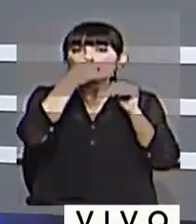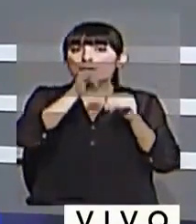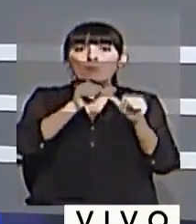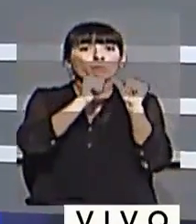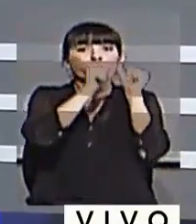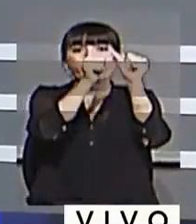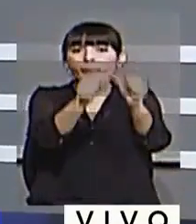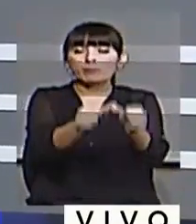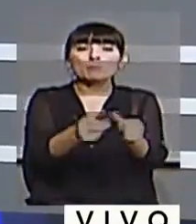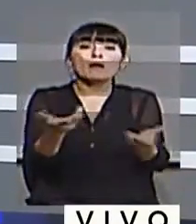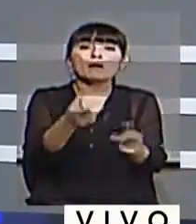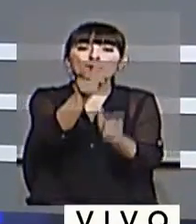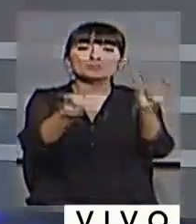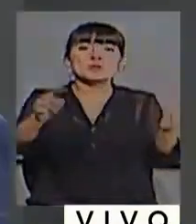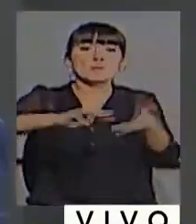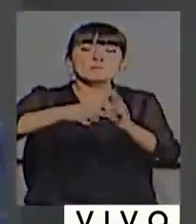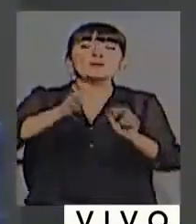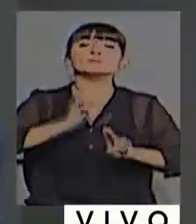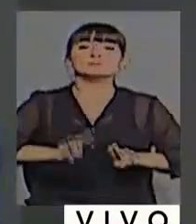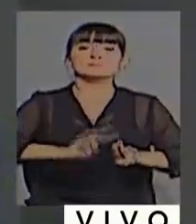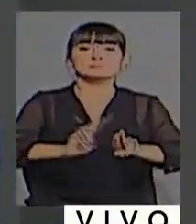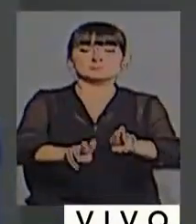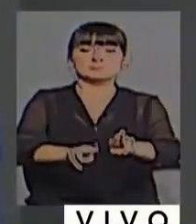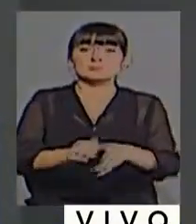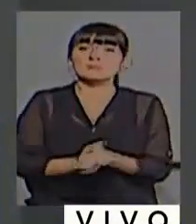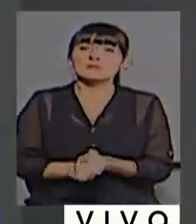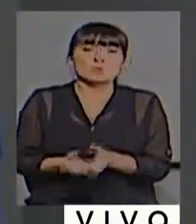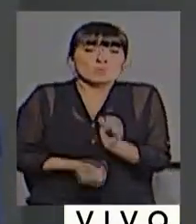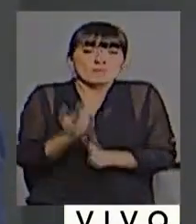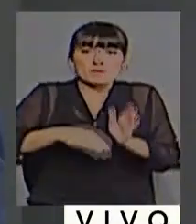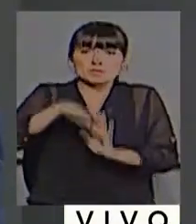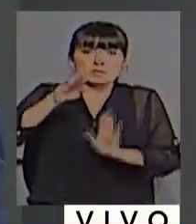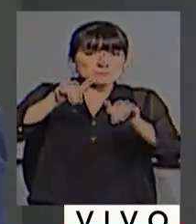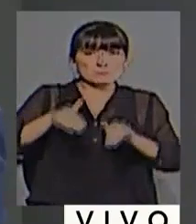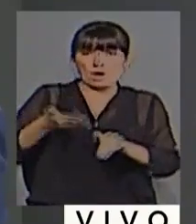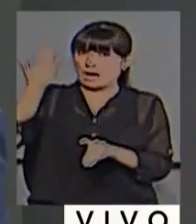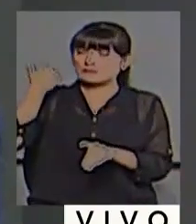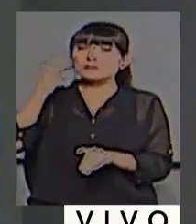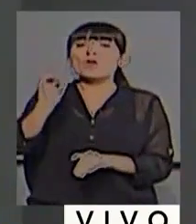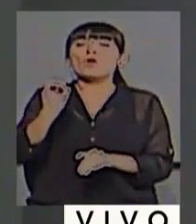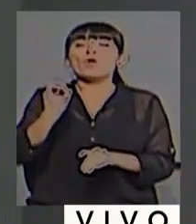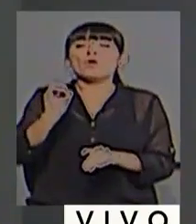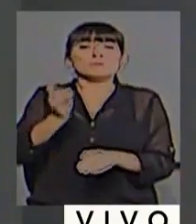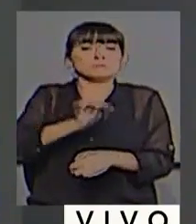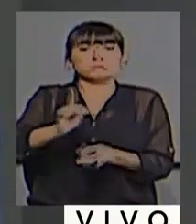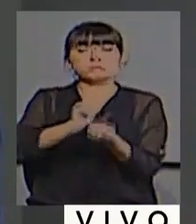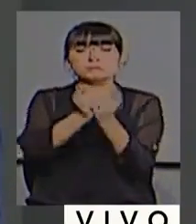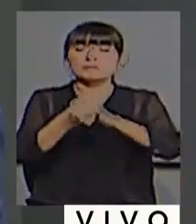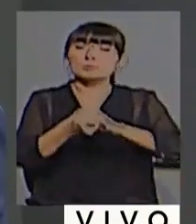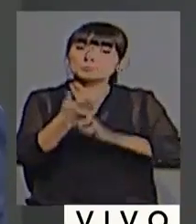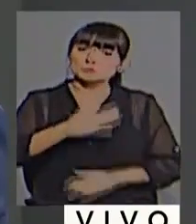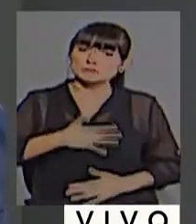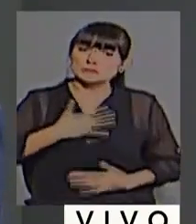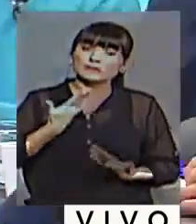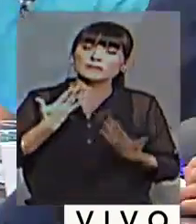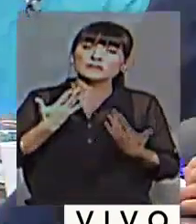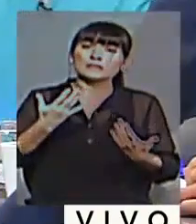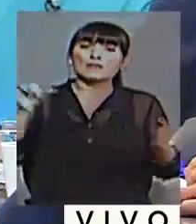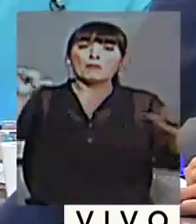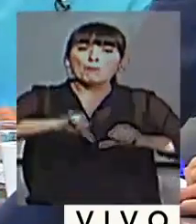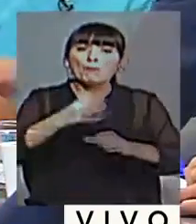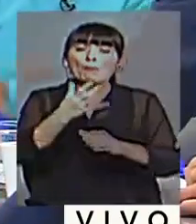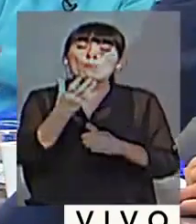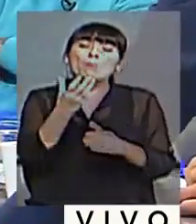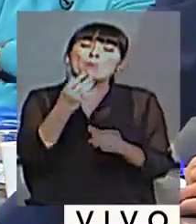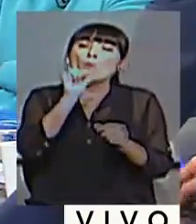de las personas, si no hay otra manera. ¿La Nueva Mayoría ya no es lo que fue? ¿O sigue siendo lo mismo? Evidentemente no. ¿Usted siente que se quebró? ¿Es una crisis pasajera? ¿O